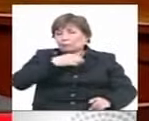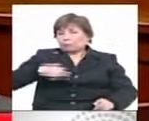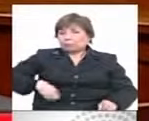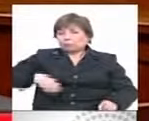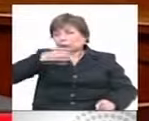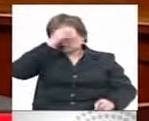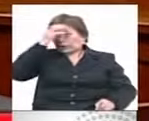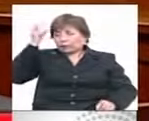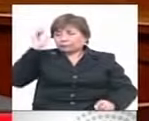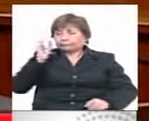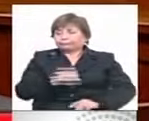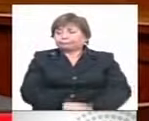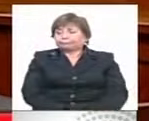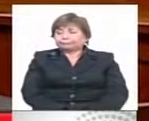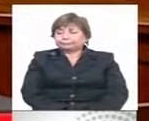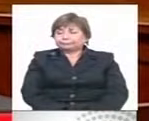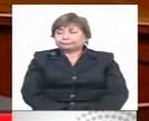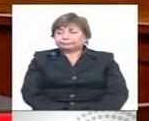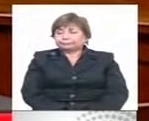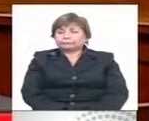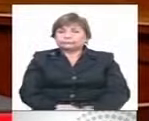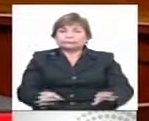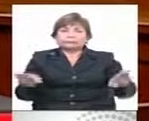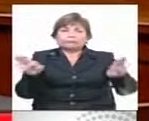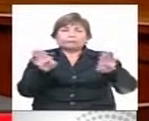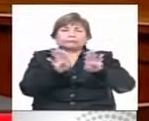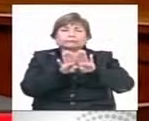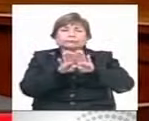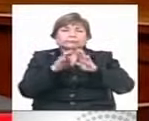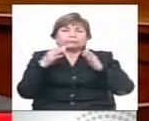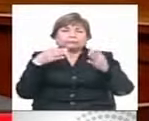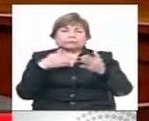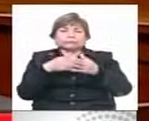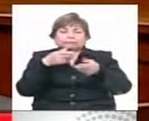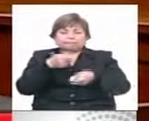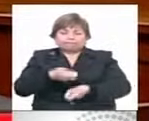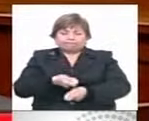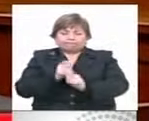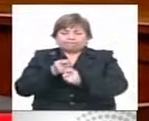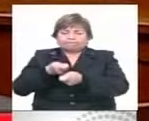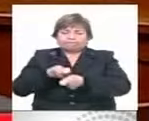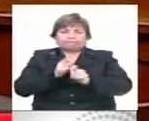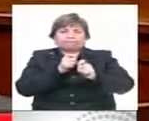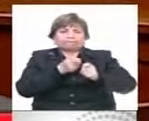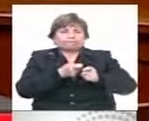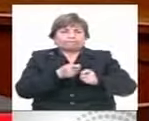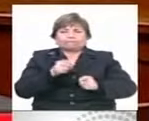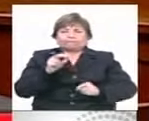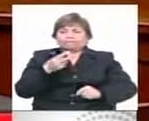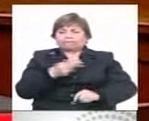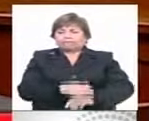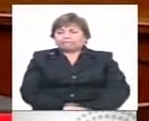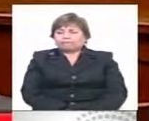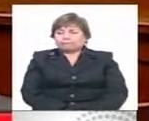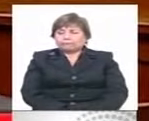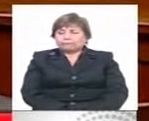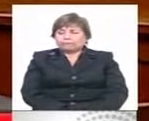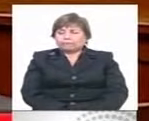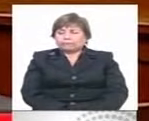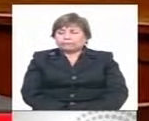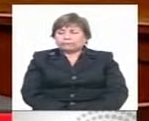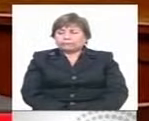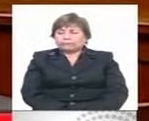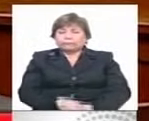de nuestro gabinete. El cierre de la brecha agraria y rural, la segunda reforma agraria.